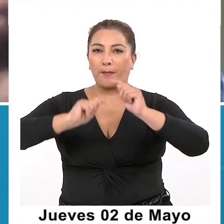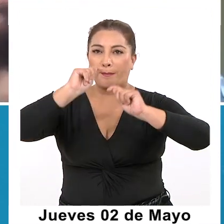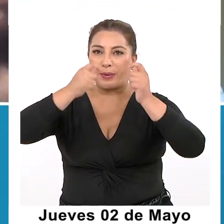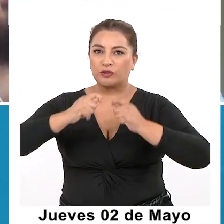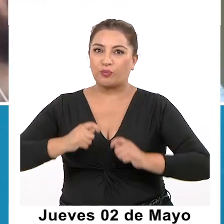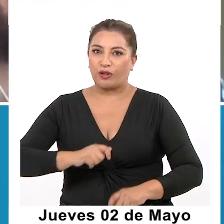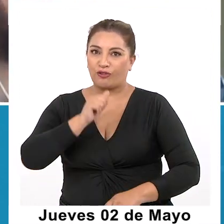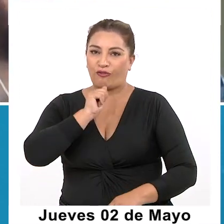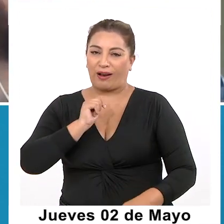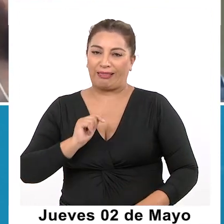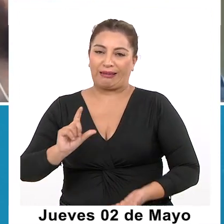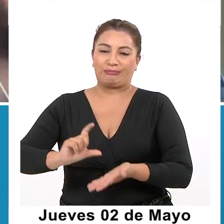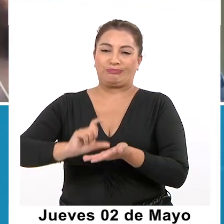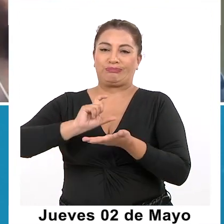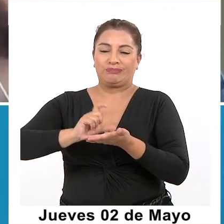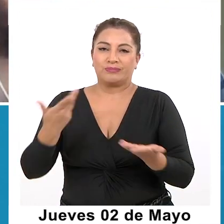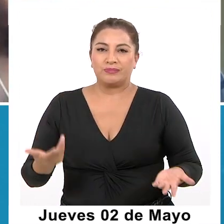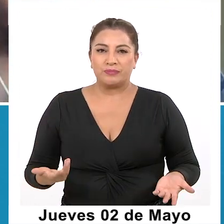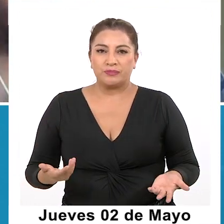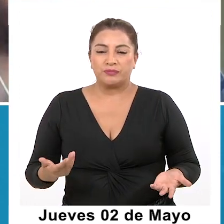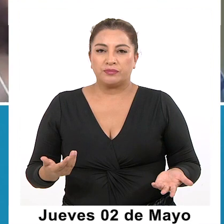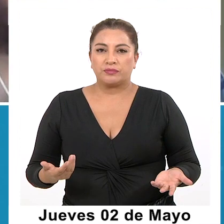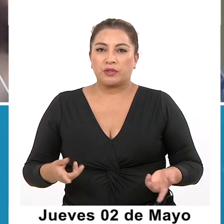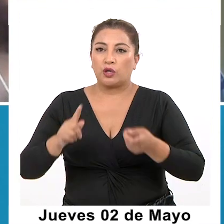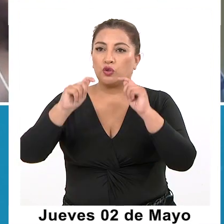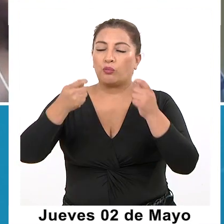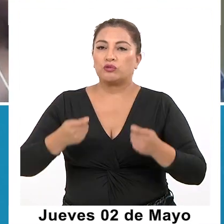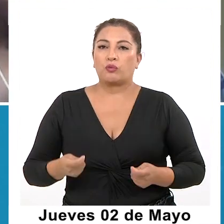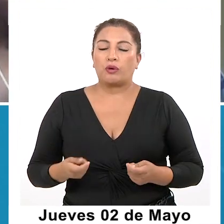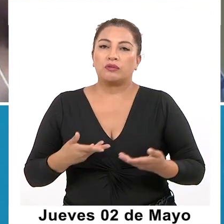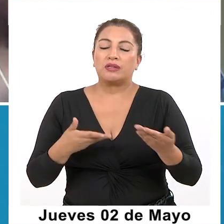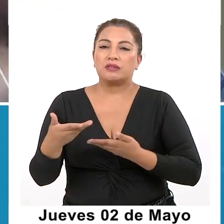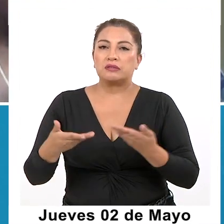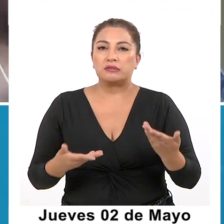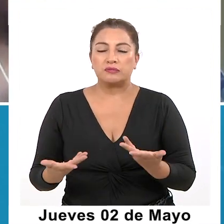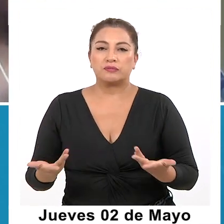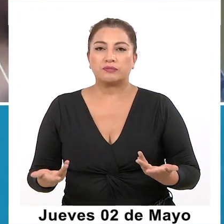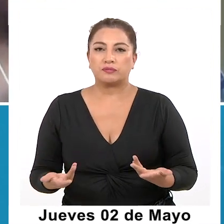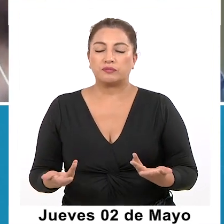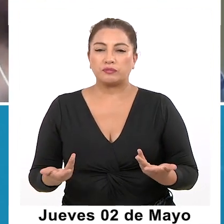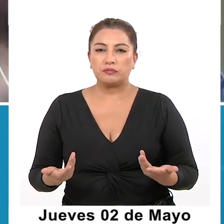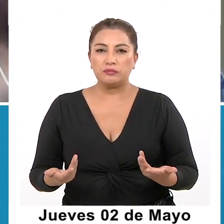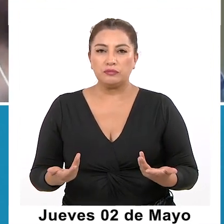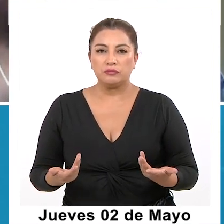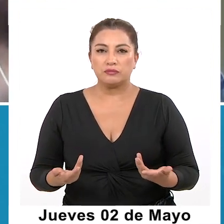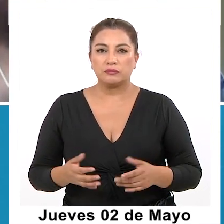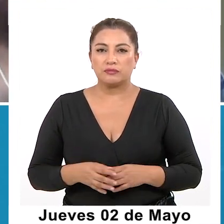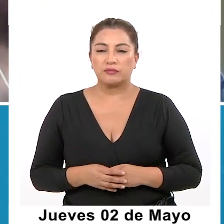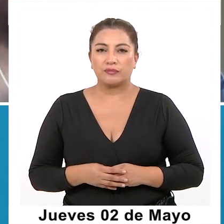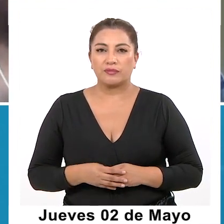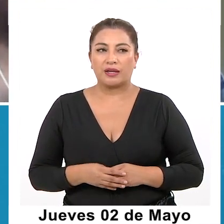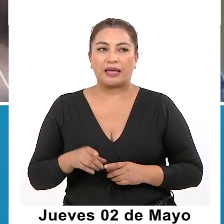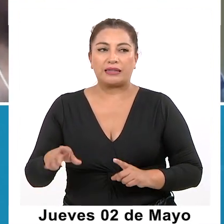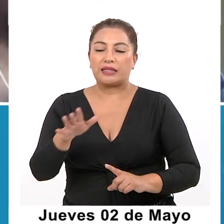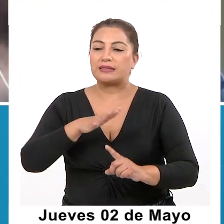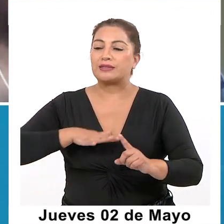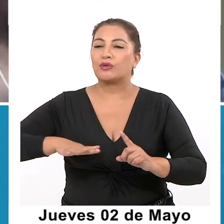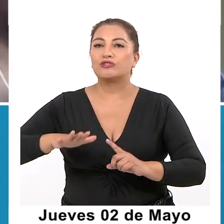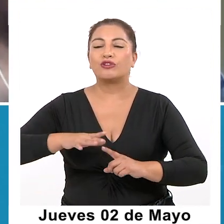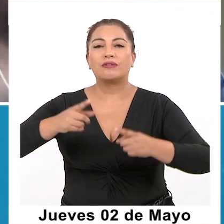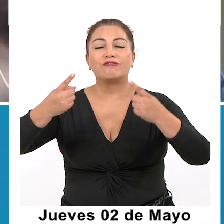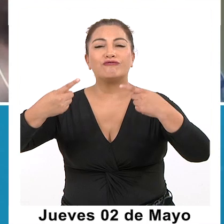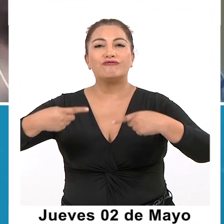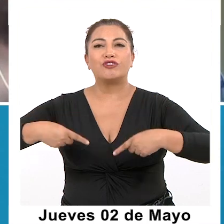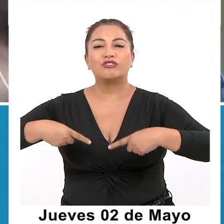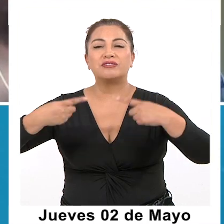incrementan en razón de la glosa presupuestaria del presupuesto normal del servicio sino que ha sido a razón de este de esta situación de fronteras críticas